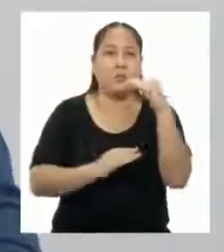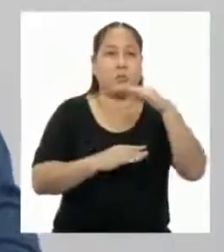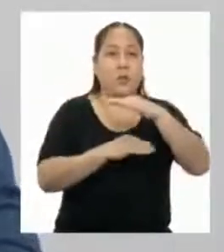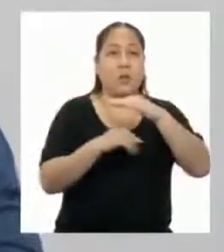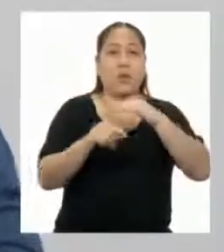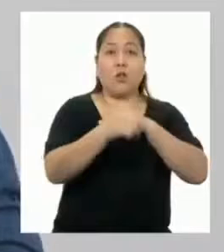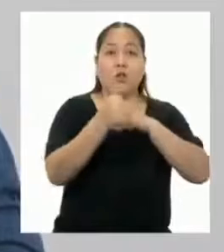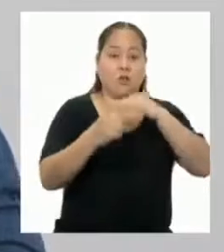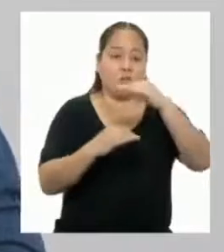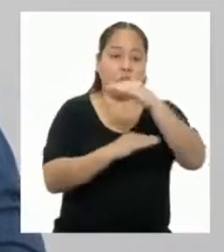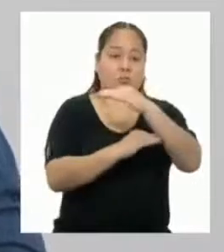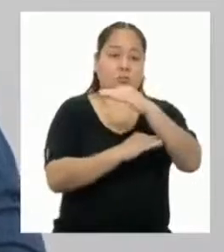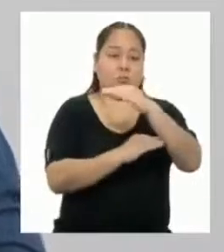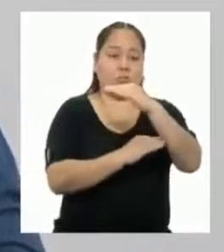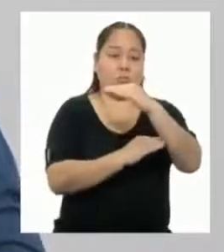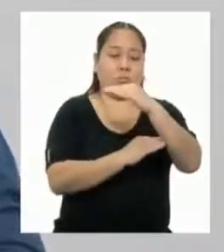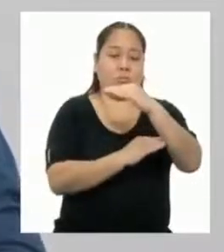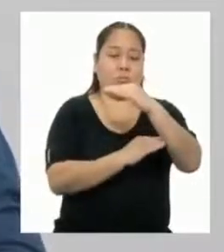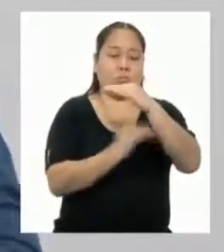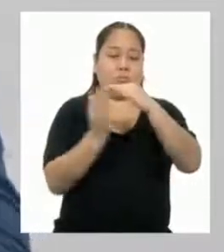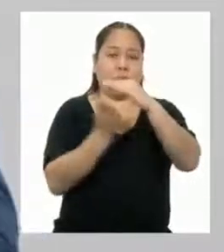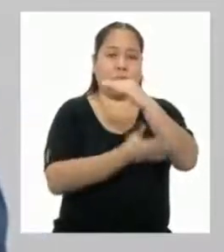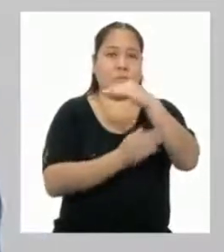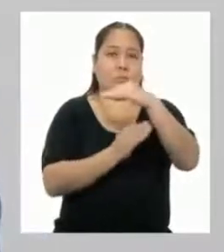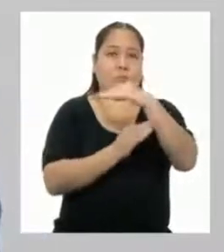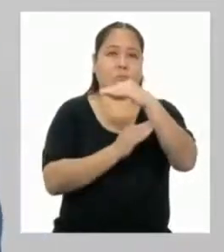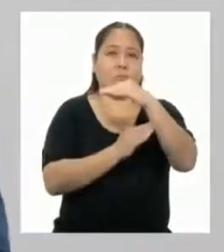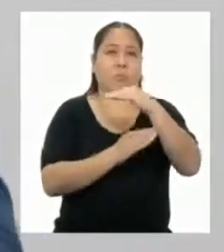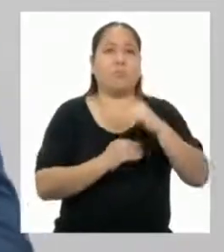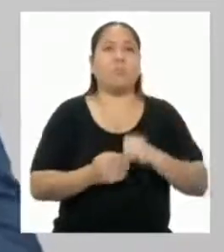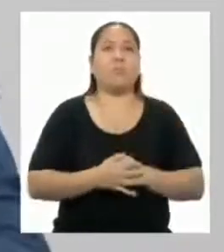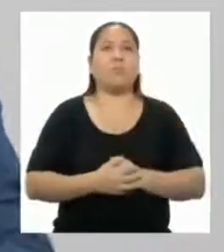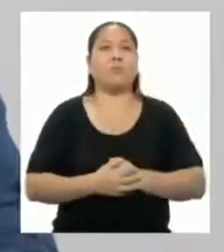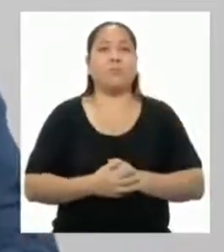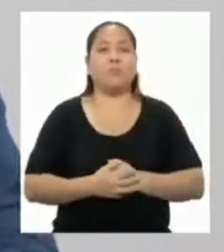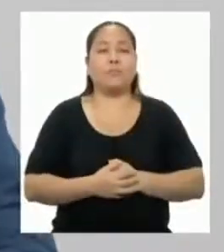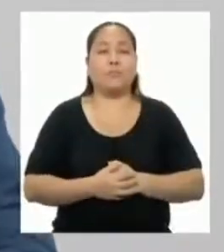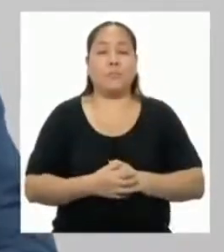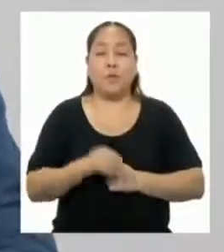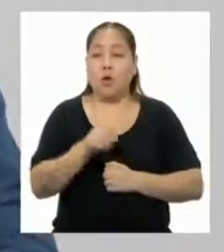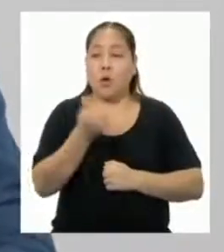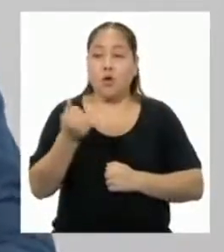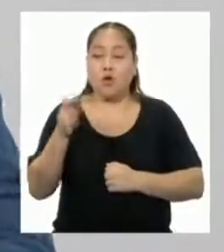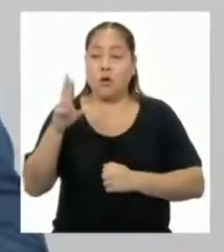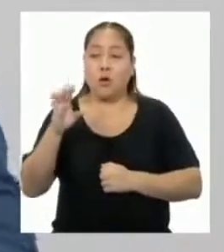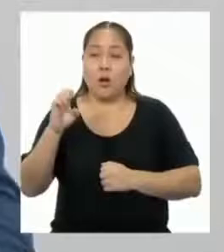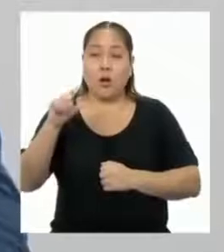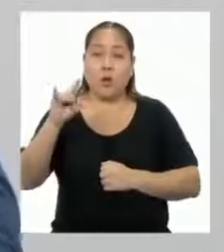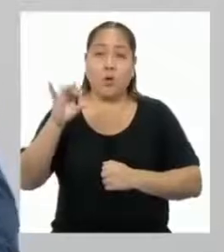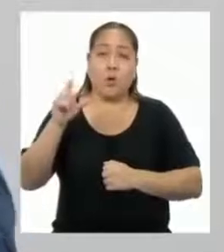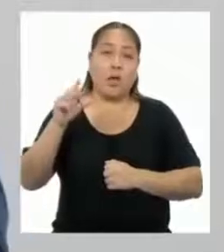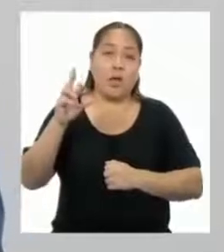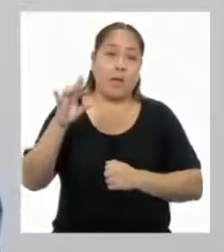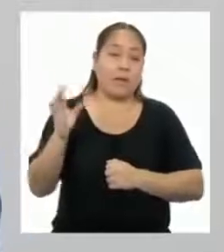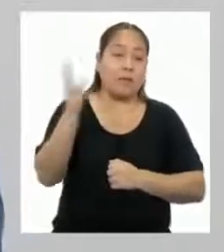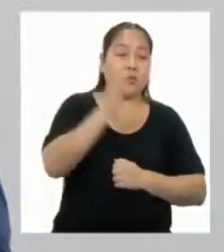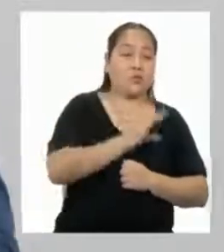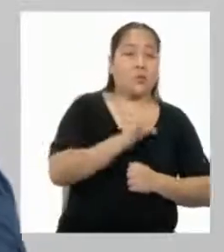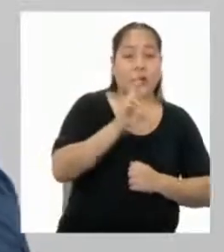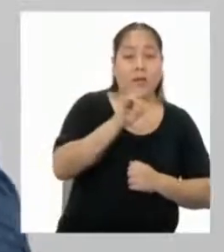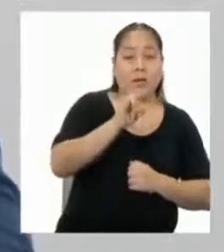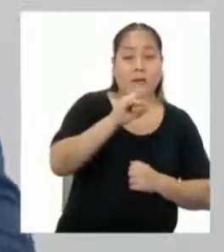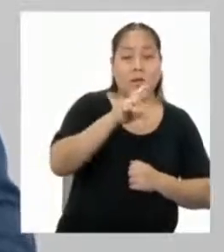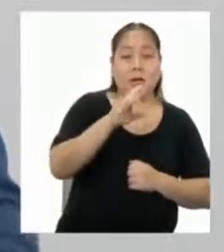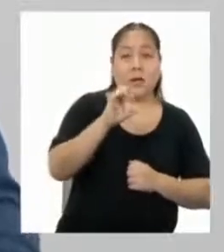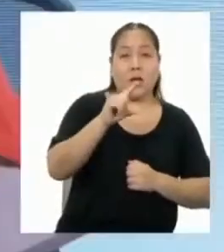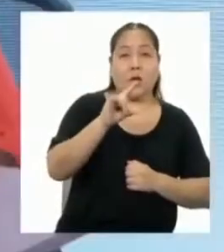manera de clasificar los prismas son en regulares e irregulares. Y esto tiene que ver con los